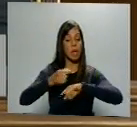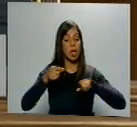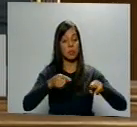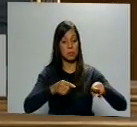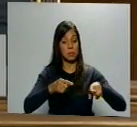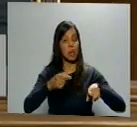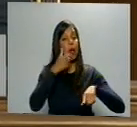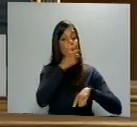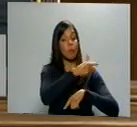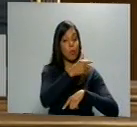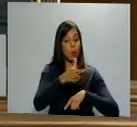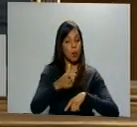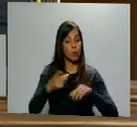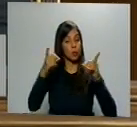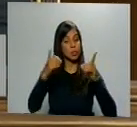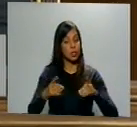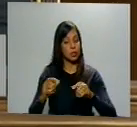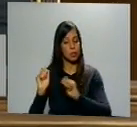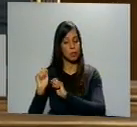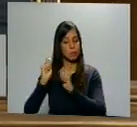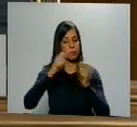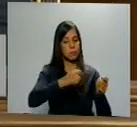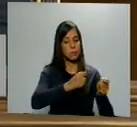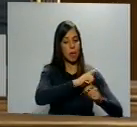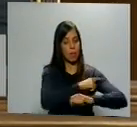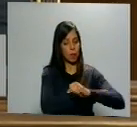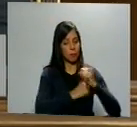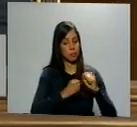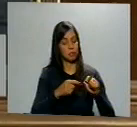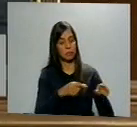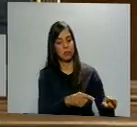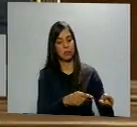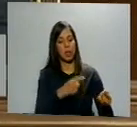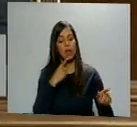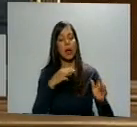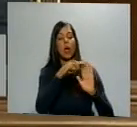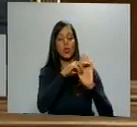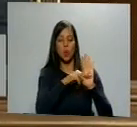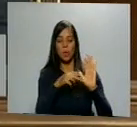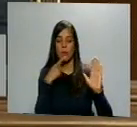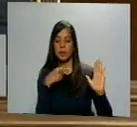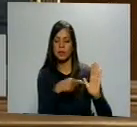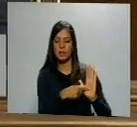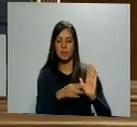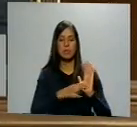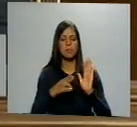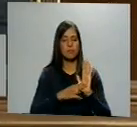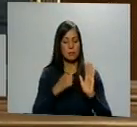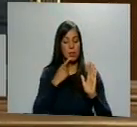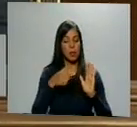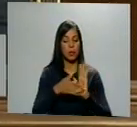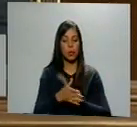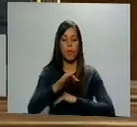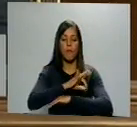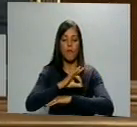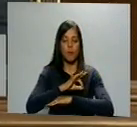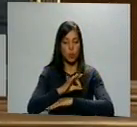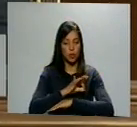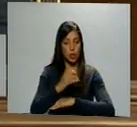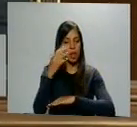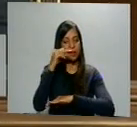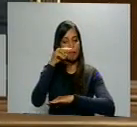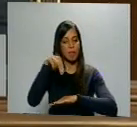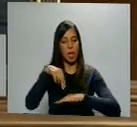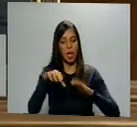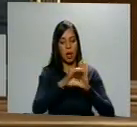originario y fundacional del pueblo venezolano en los términos establecidos en las normas para garantizar el pleno funcionamiento institucional de la Asamblea